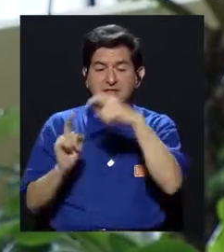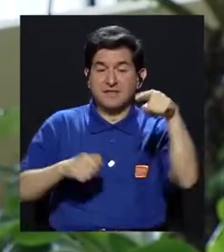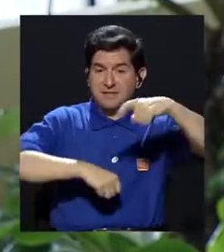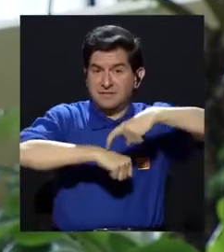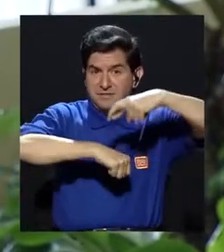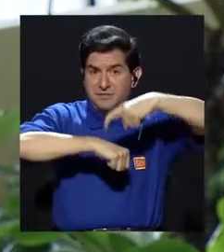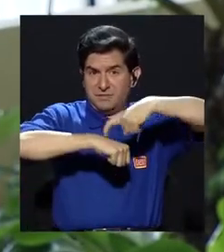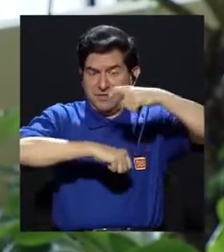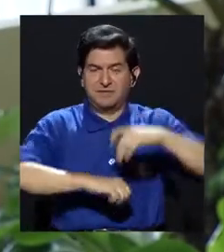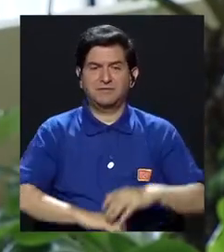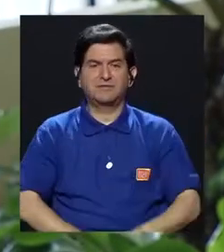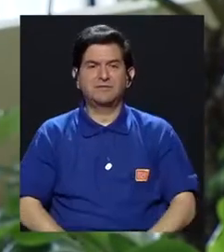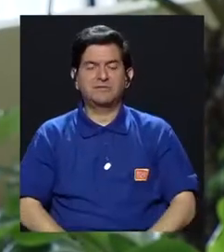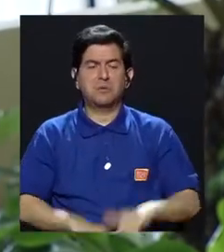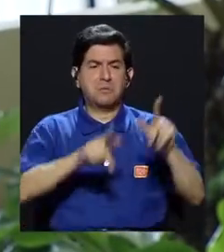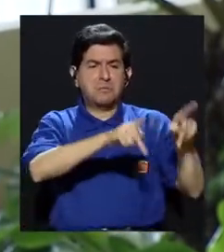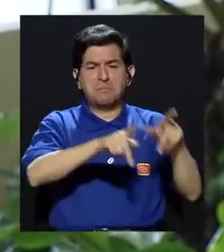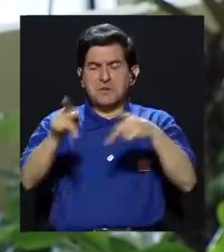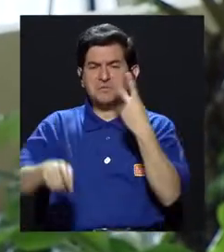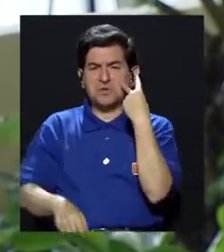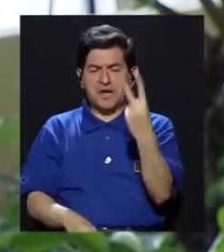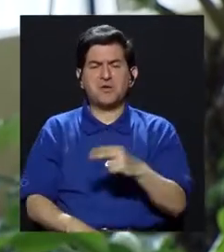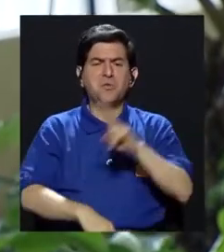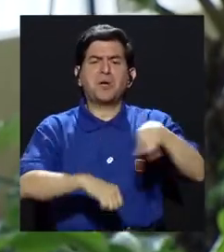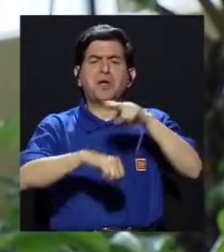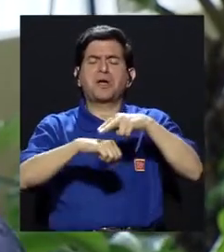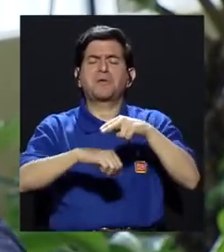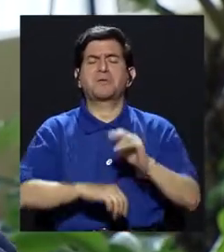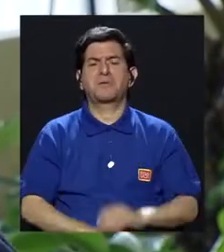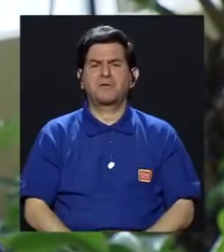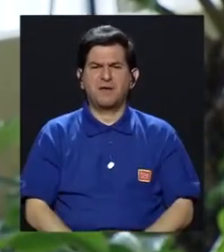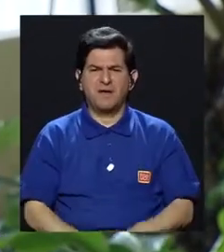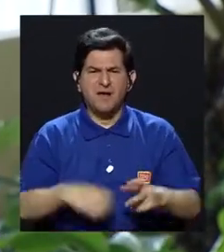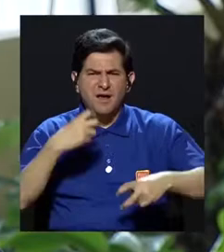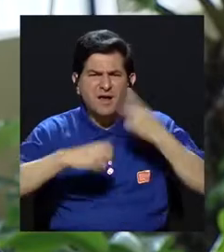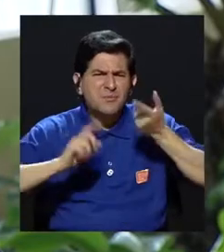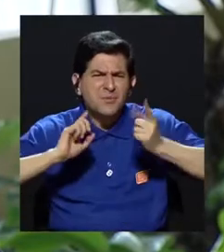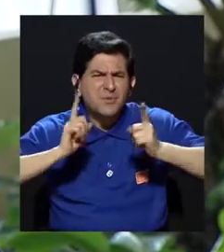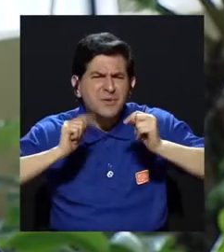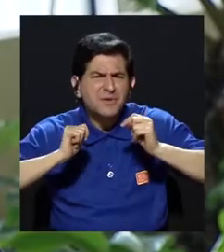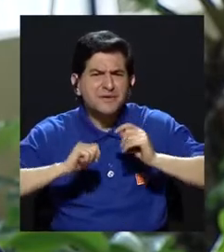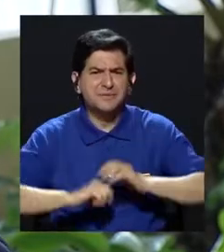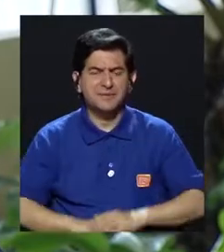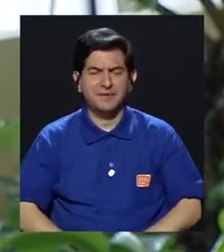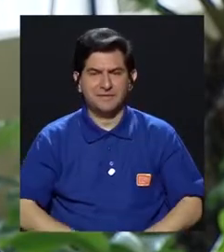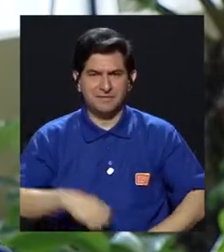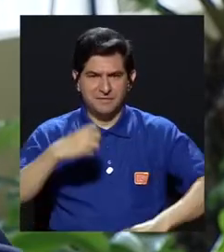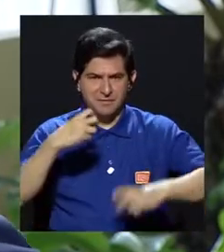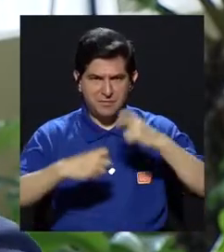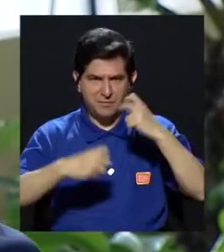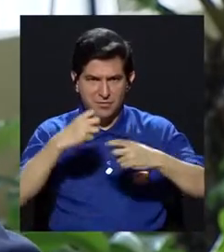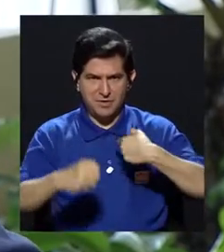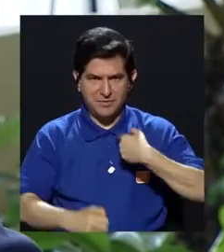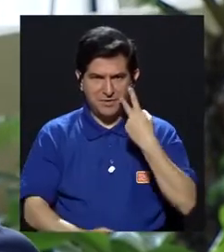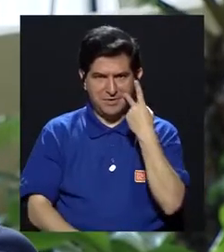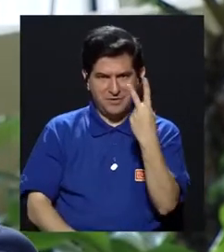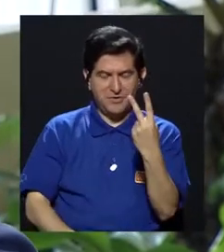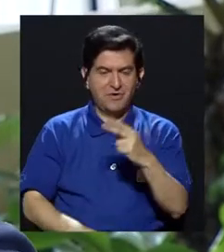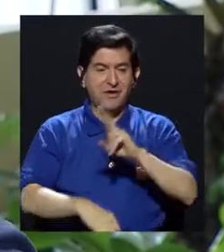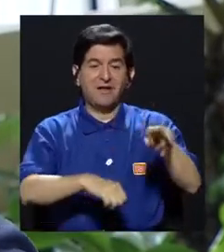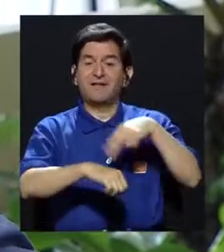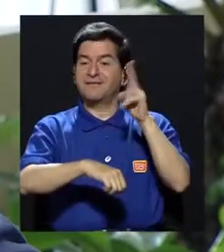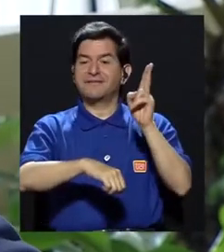ahí la gente lo empieza a ver como natural. Porque ¿cuál es el problema de esto? El problema es que entonces yo lo veo